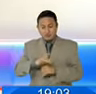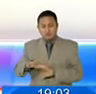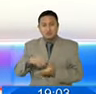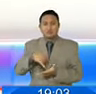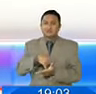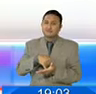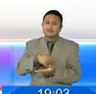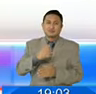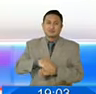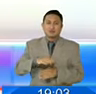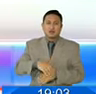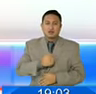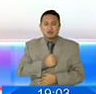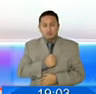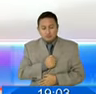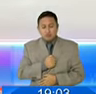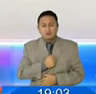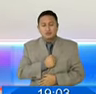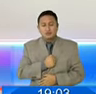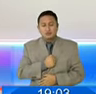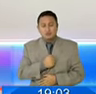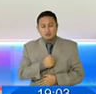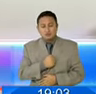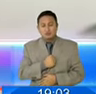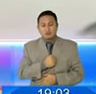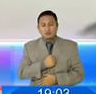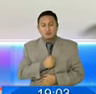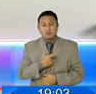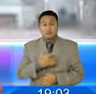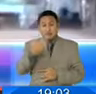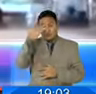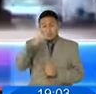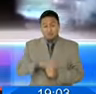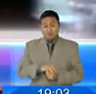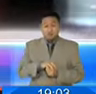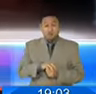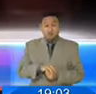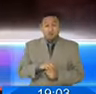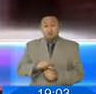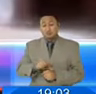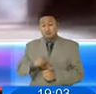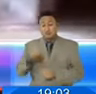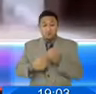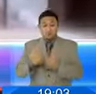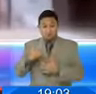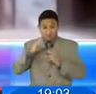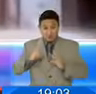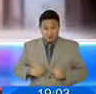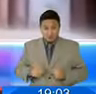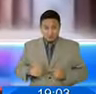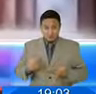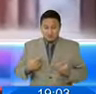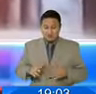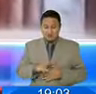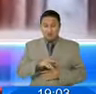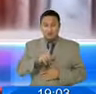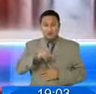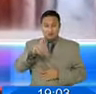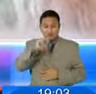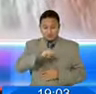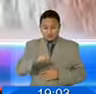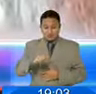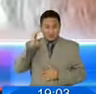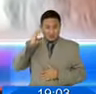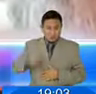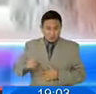a una insuficiencia cardíaca severa la hipertensión arterial aguda y y otras complicaciones de salud el arzobispo emérito de